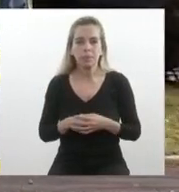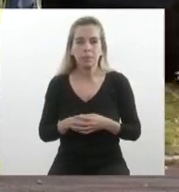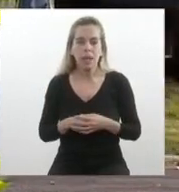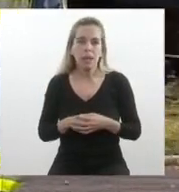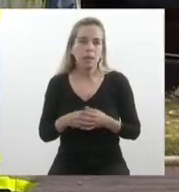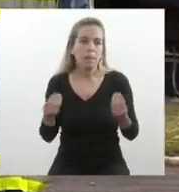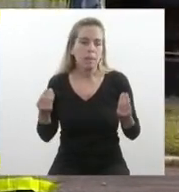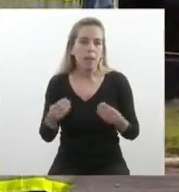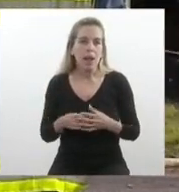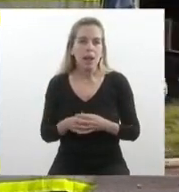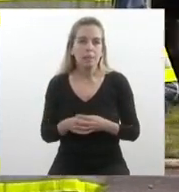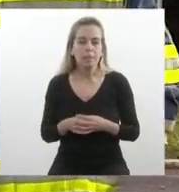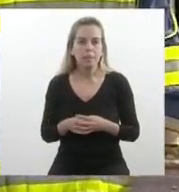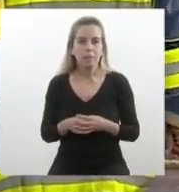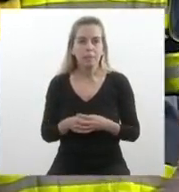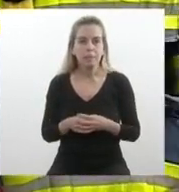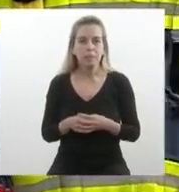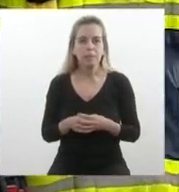en cuál puede ser